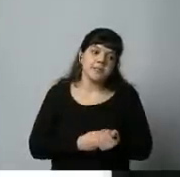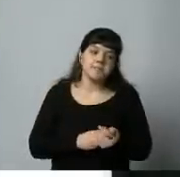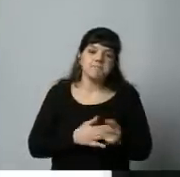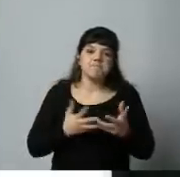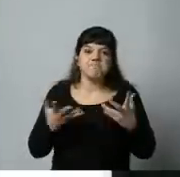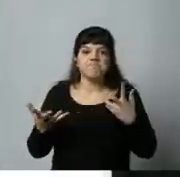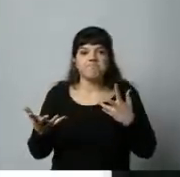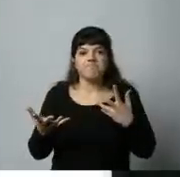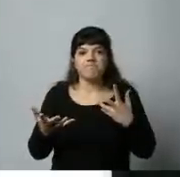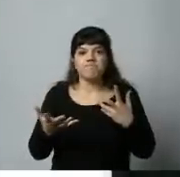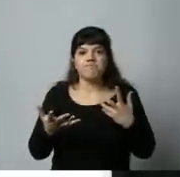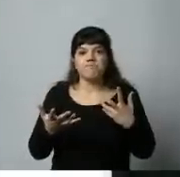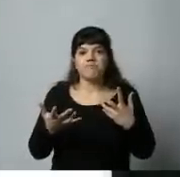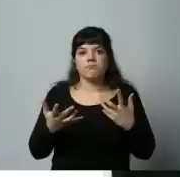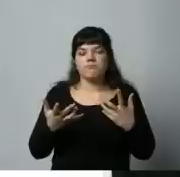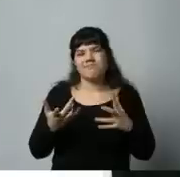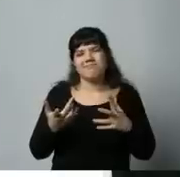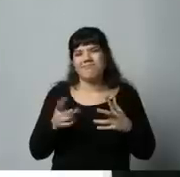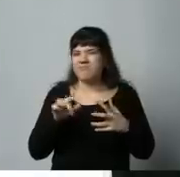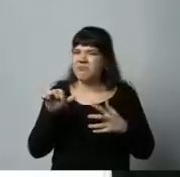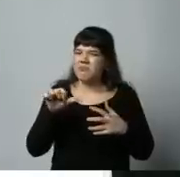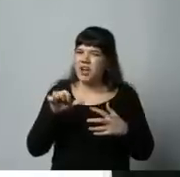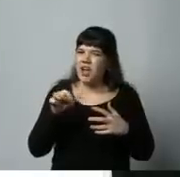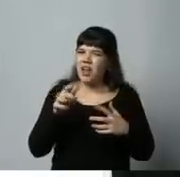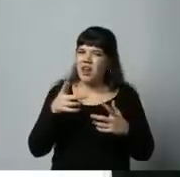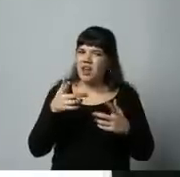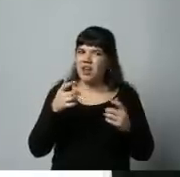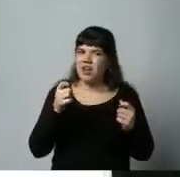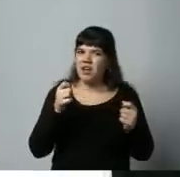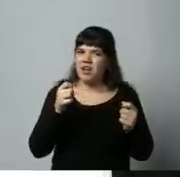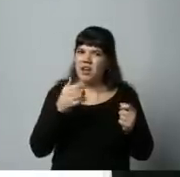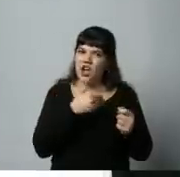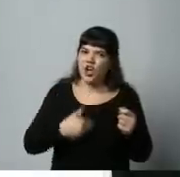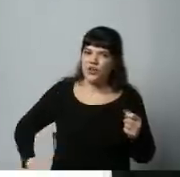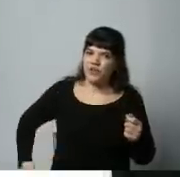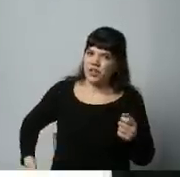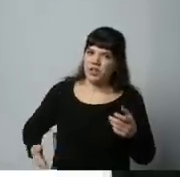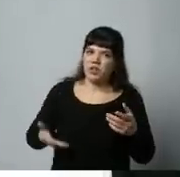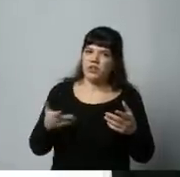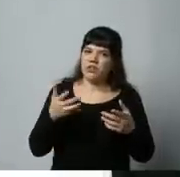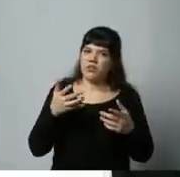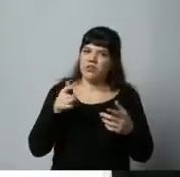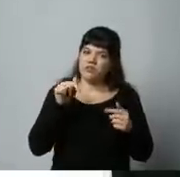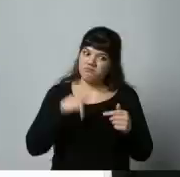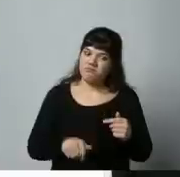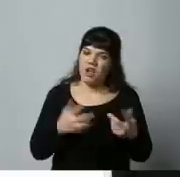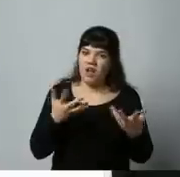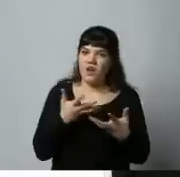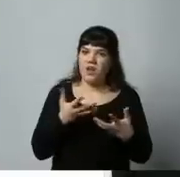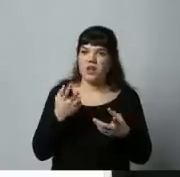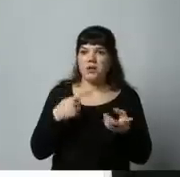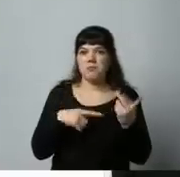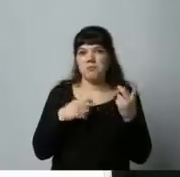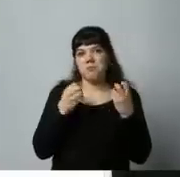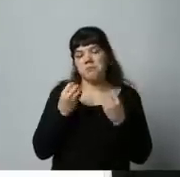un digo una muy mala señal del gobierno nacional